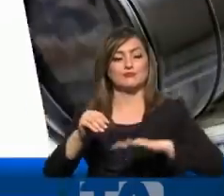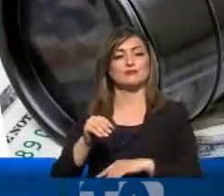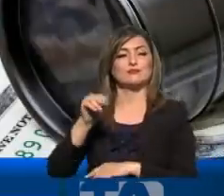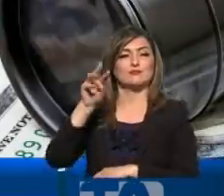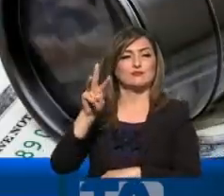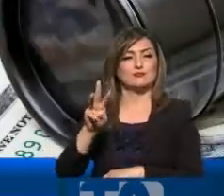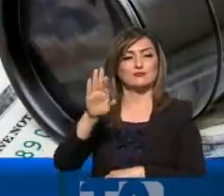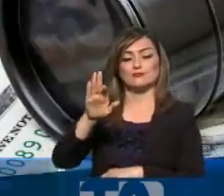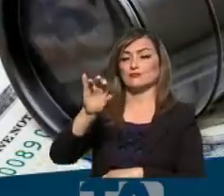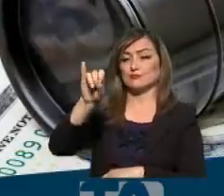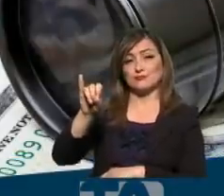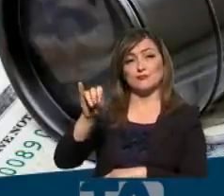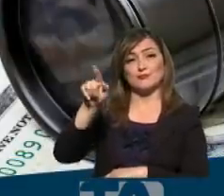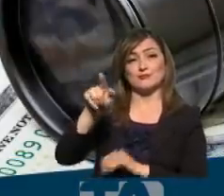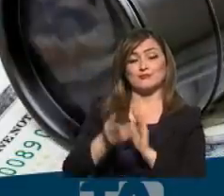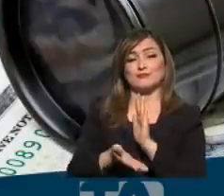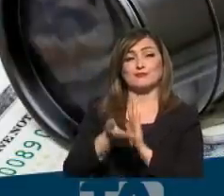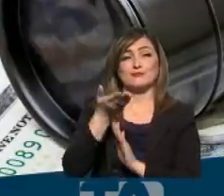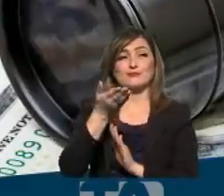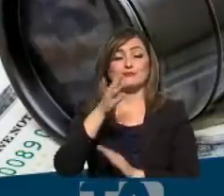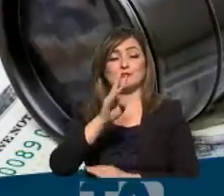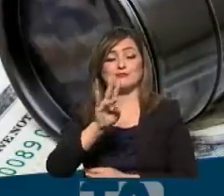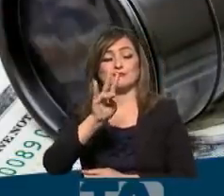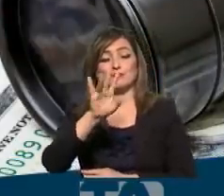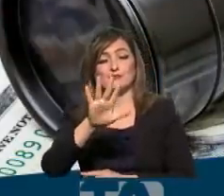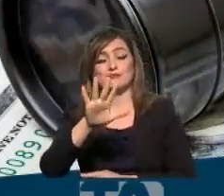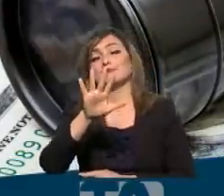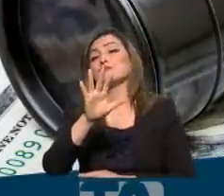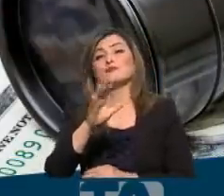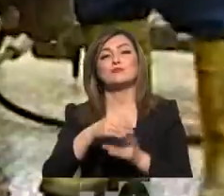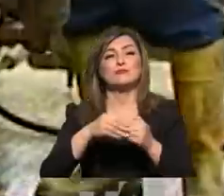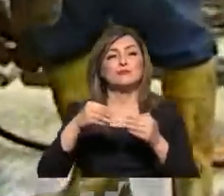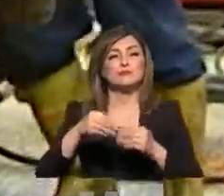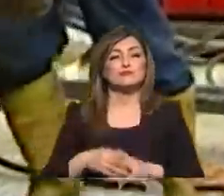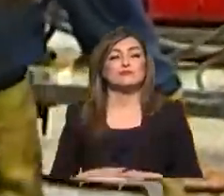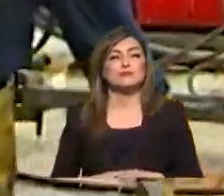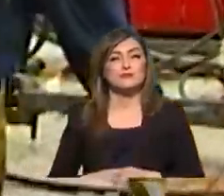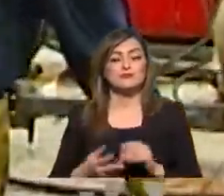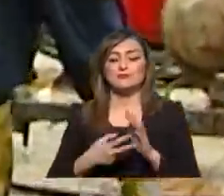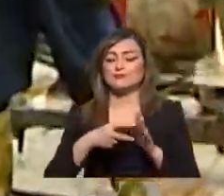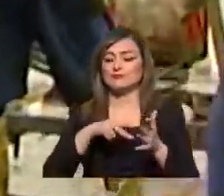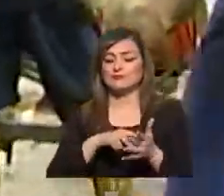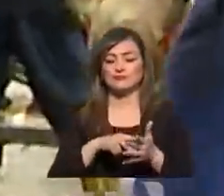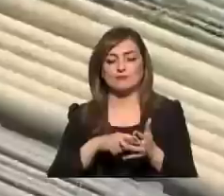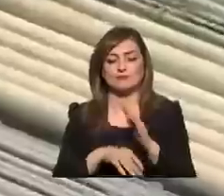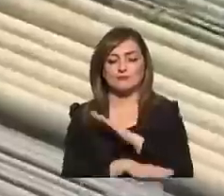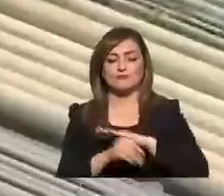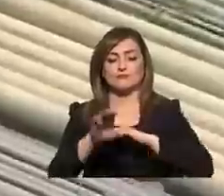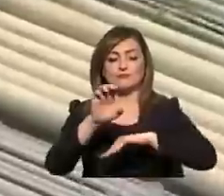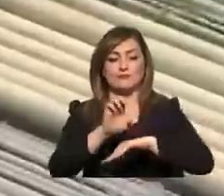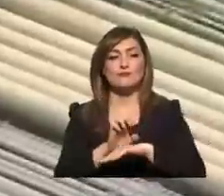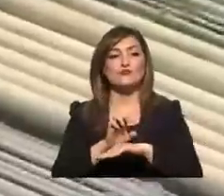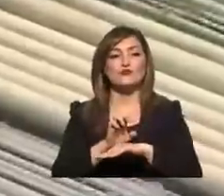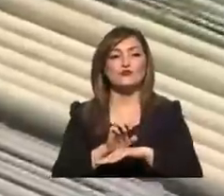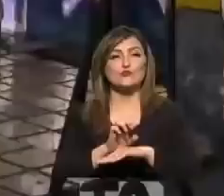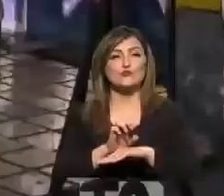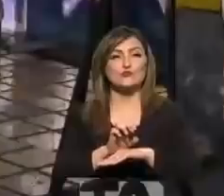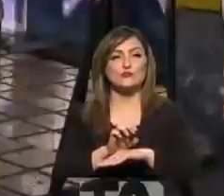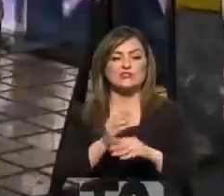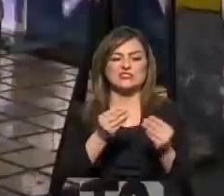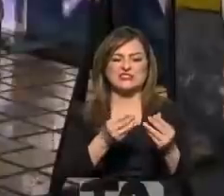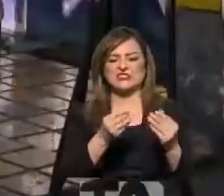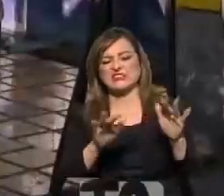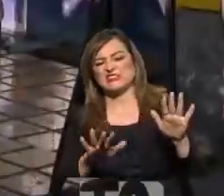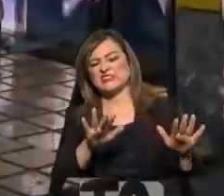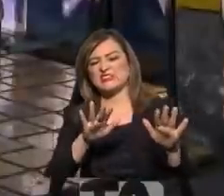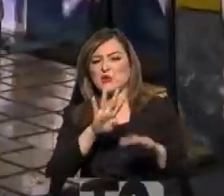de referencia para el país, superó la barrera de los $75, lo que significa que el crudo ecuatoriano, que tiene un castigo por su calidad de